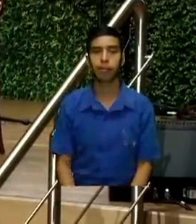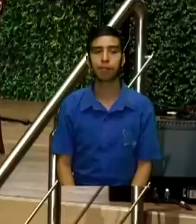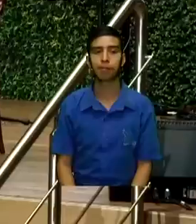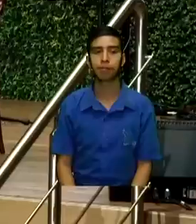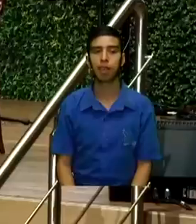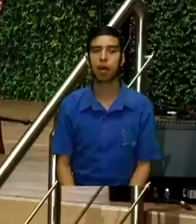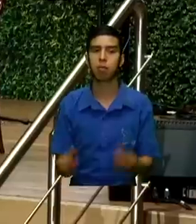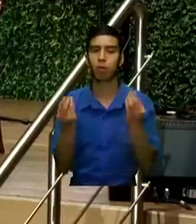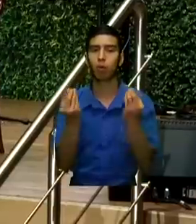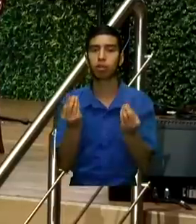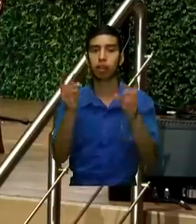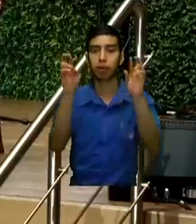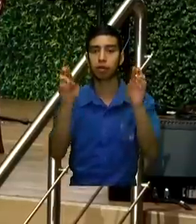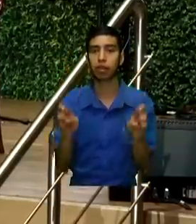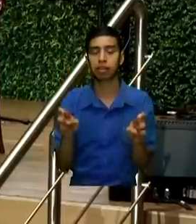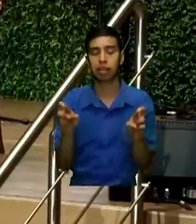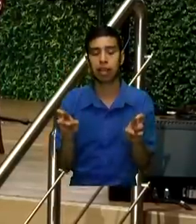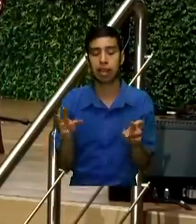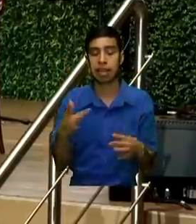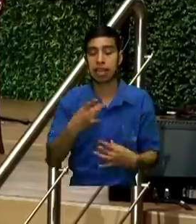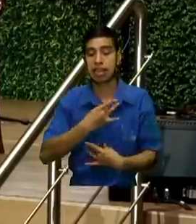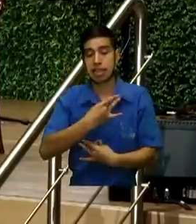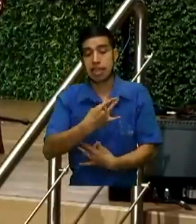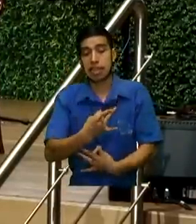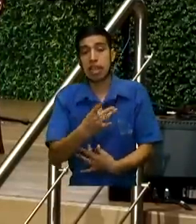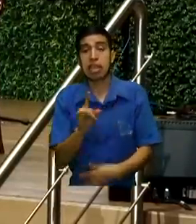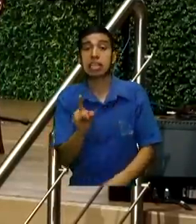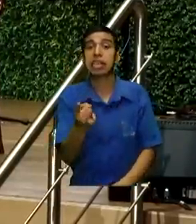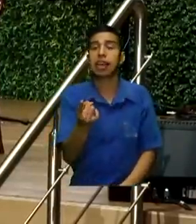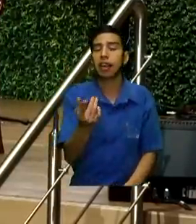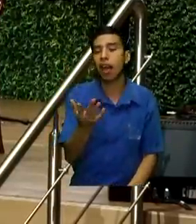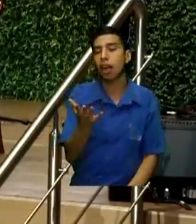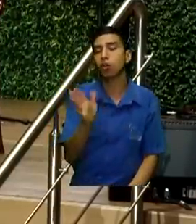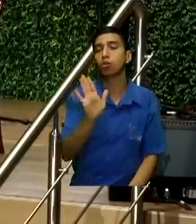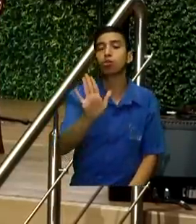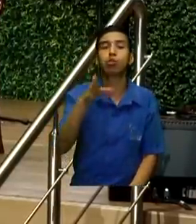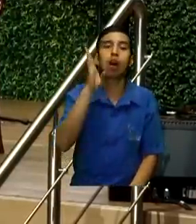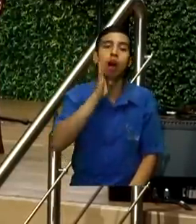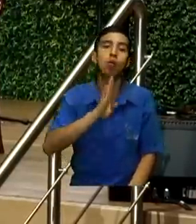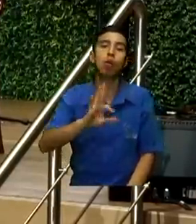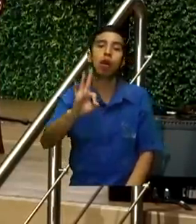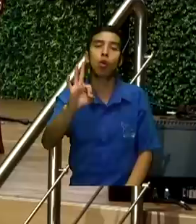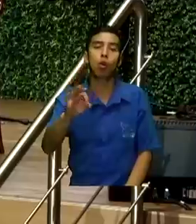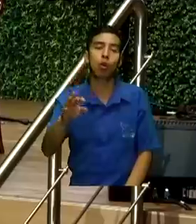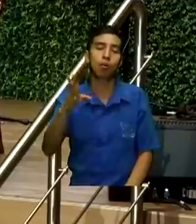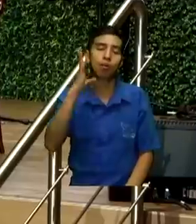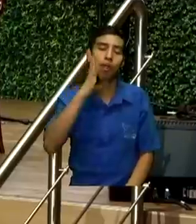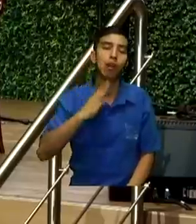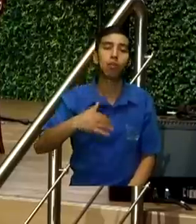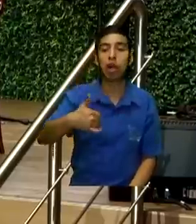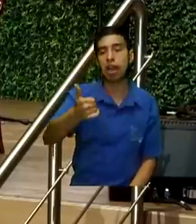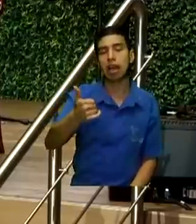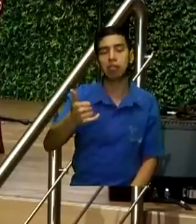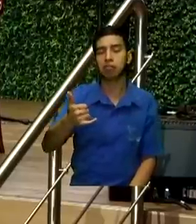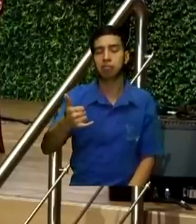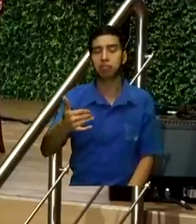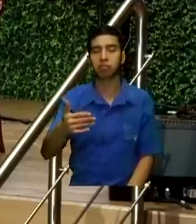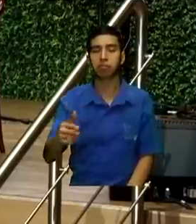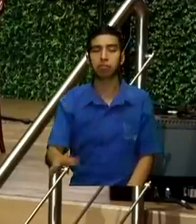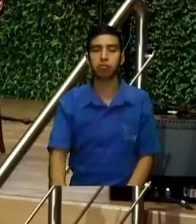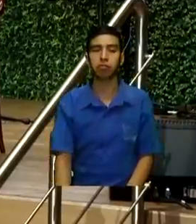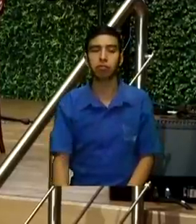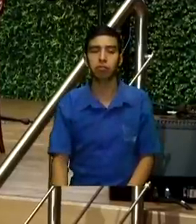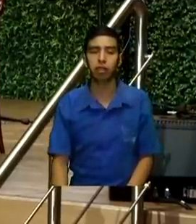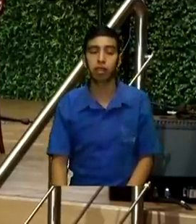Hay mucha gente interesada en saber quién fue su abuelo, bisabuelo, tatarabuelo, y se regocijan si su abuelo fue un